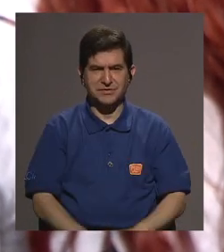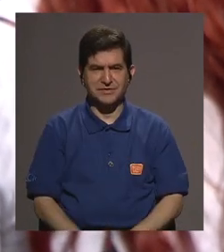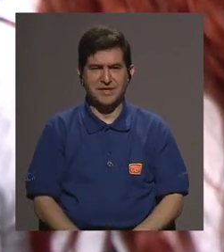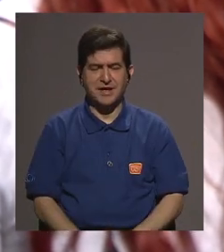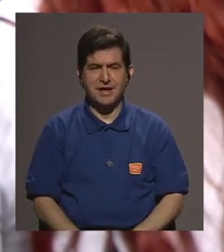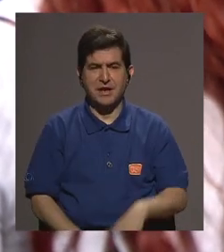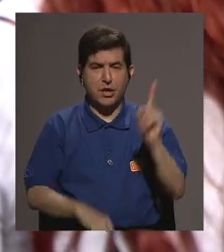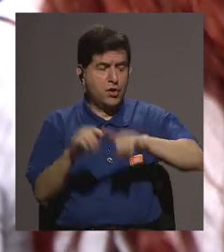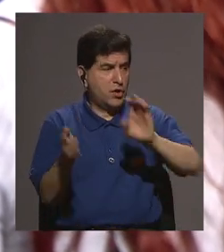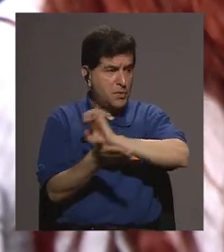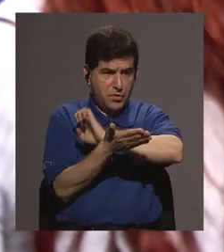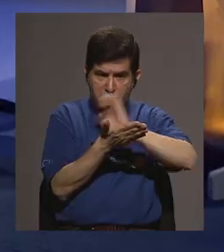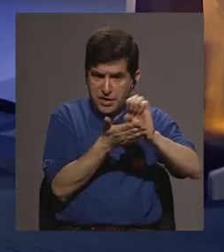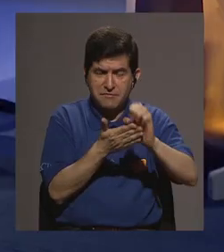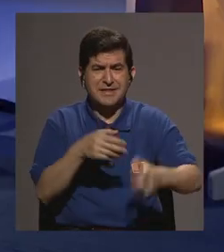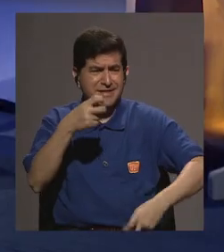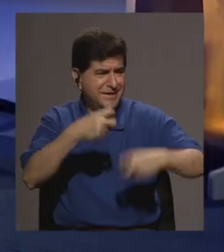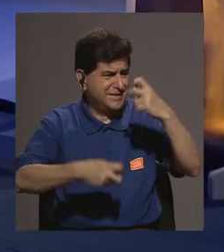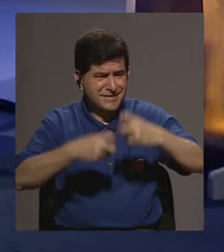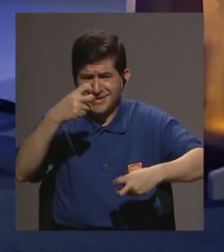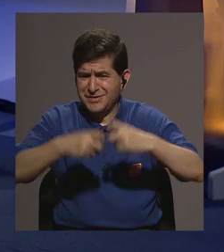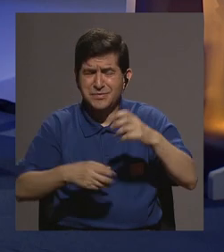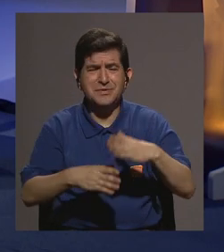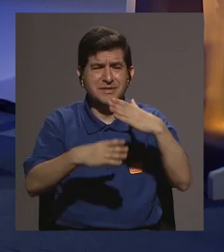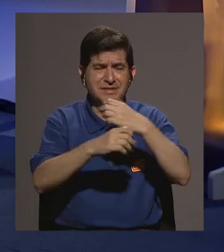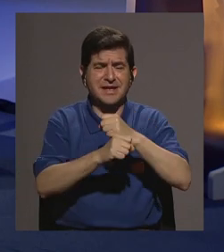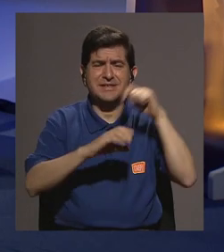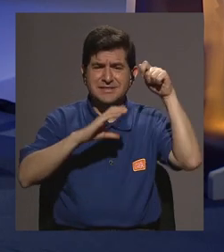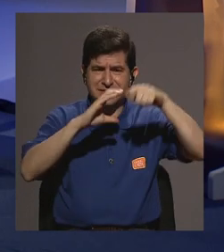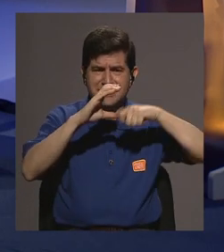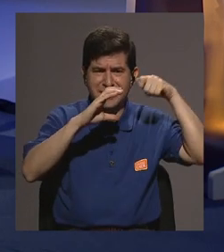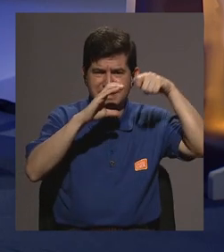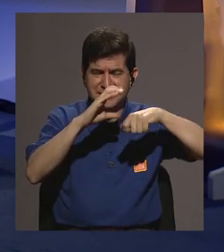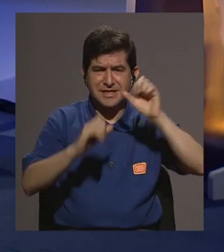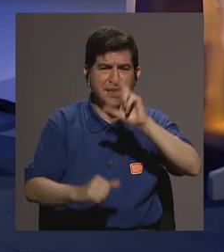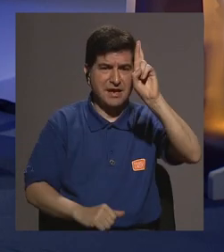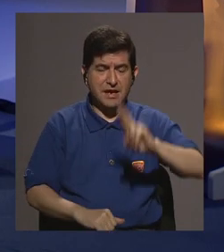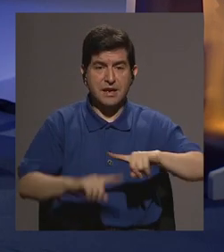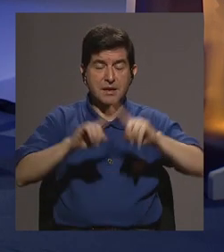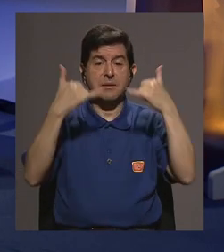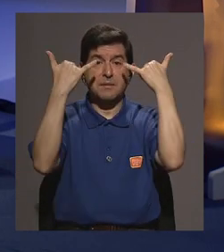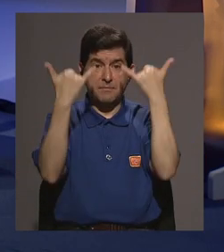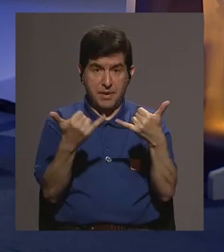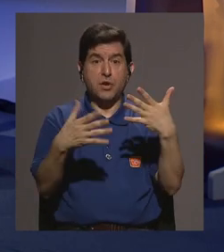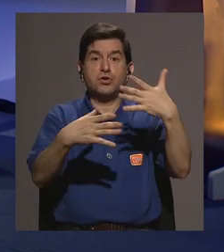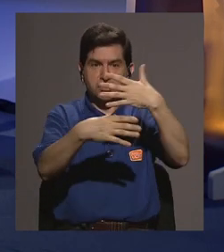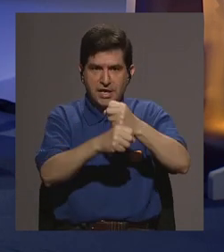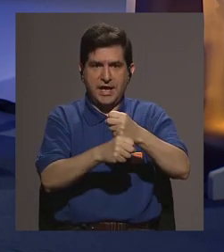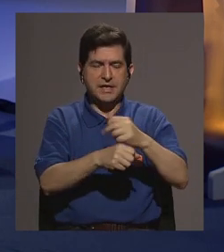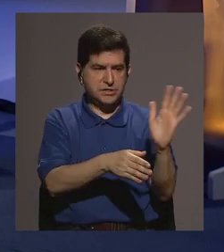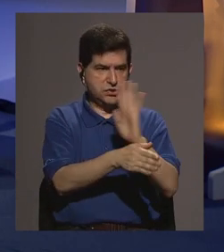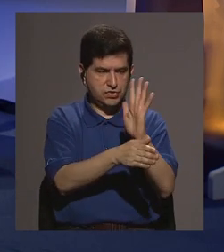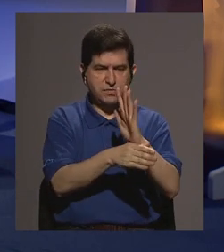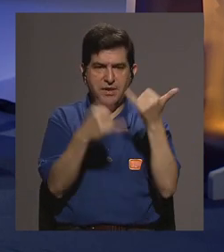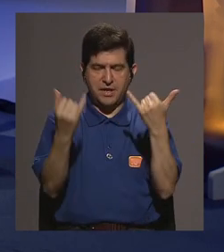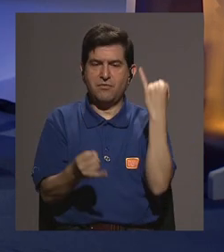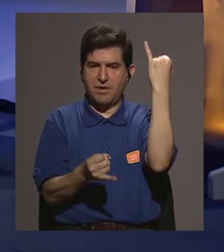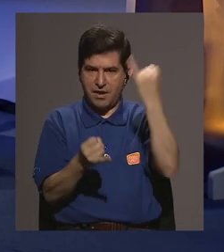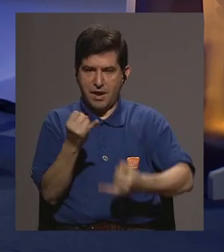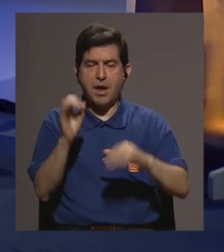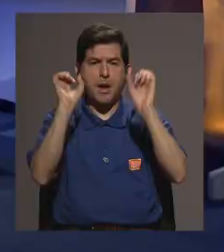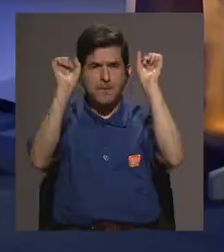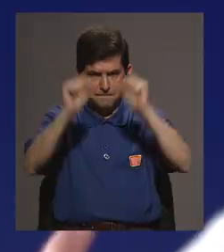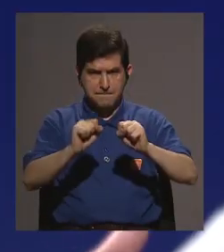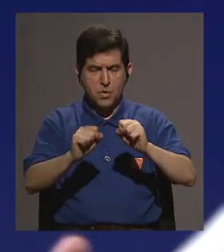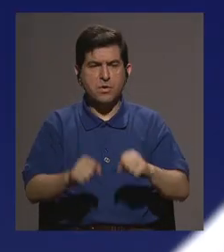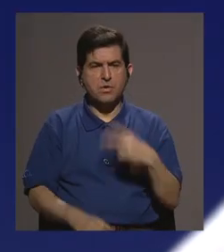es inevitable hablar de las dificultades de hacer el cine en costa rica pero también de que una vez que está hecho como esa película que ya